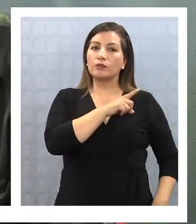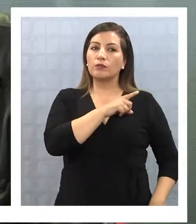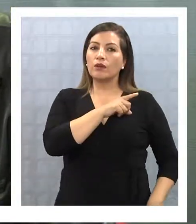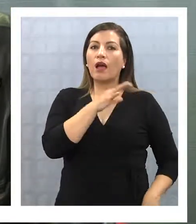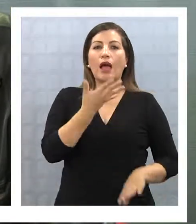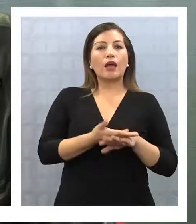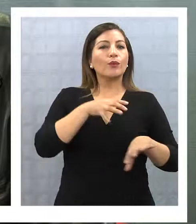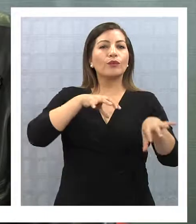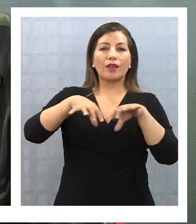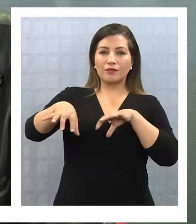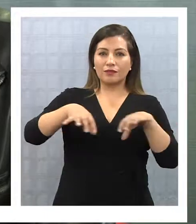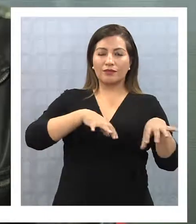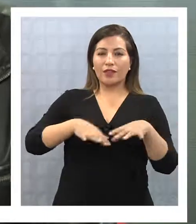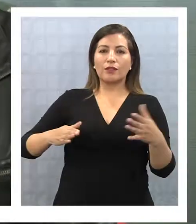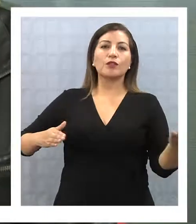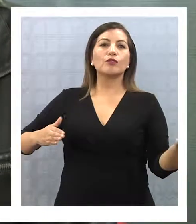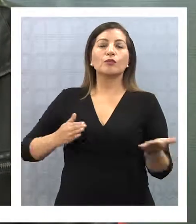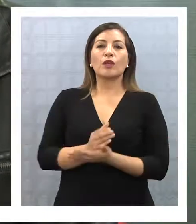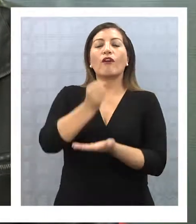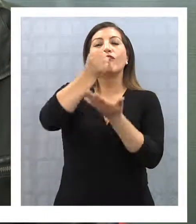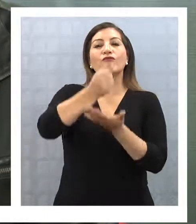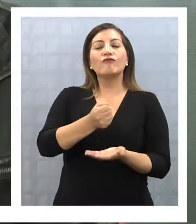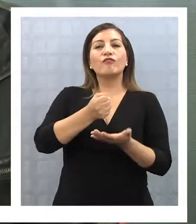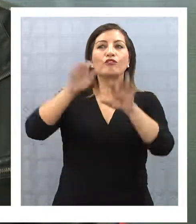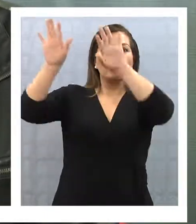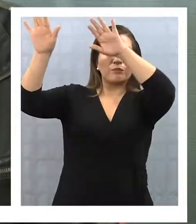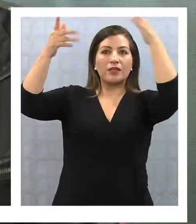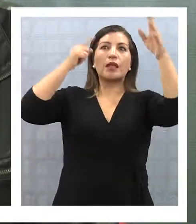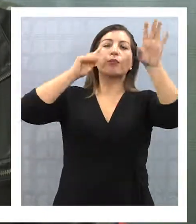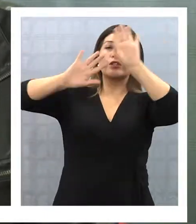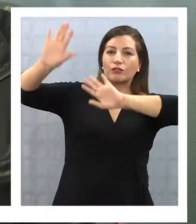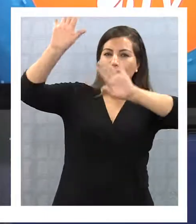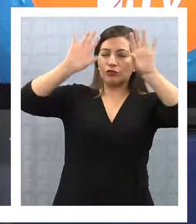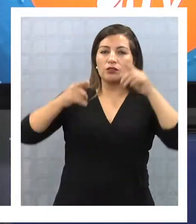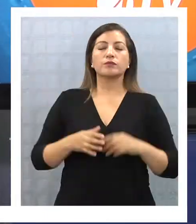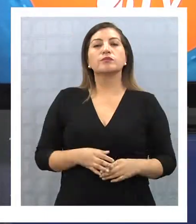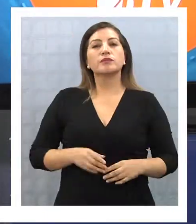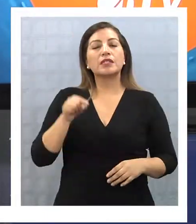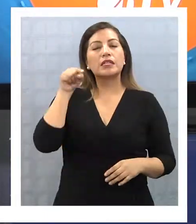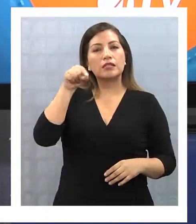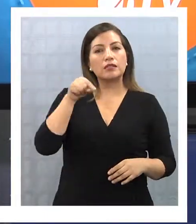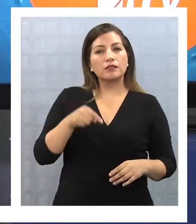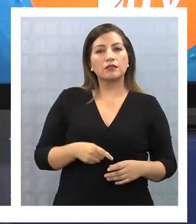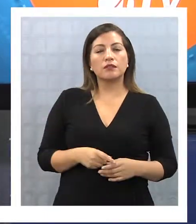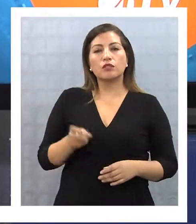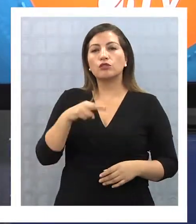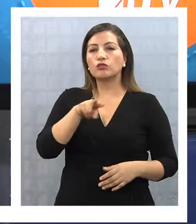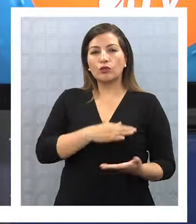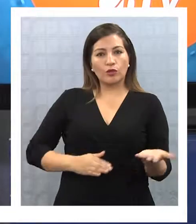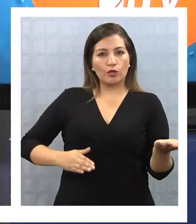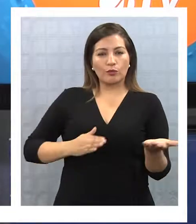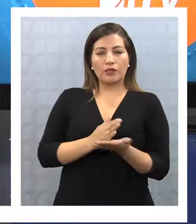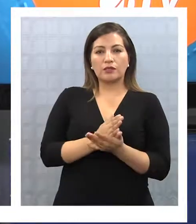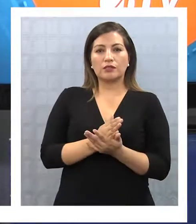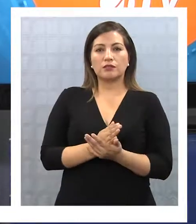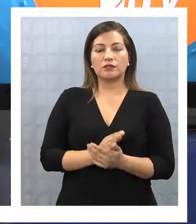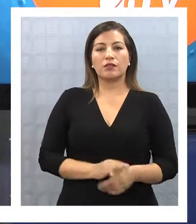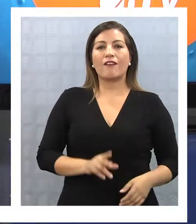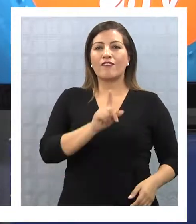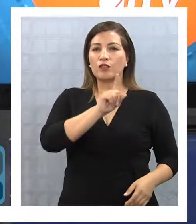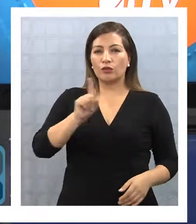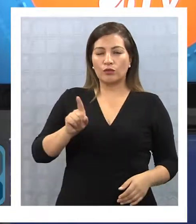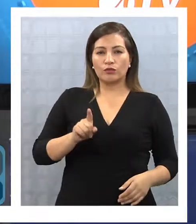actividad usted del lanzamiento nacional del Fondo de Protección Ambiental. ¿De qué se trata este fondo? Estamos lanzando el